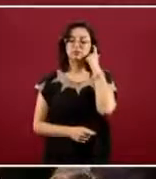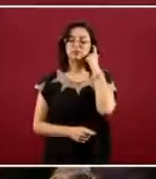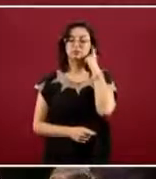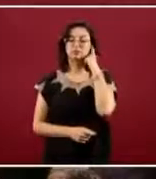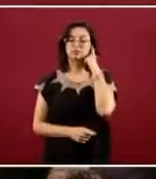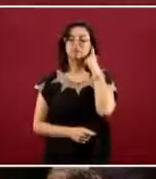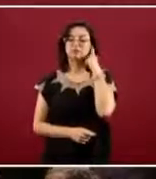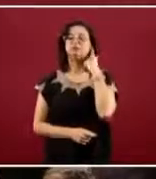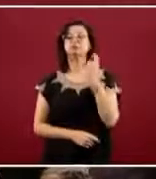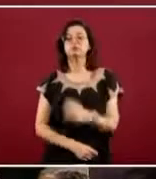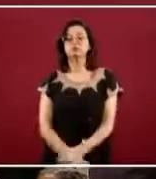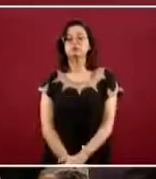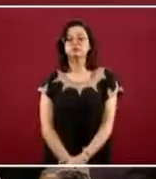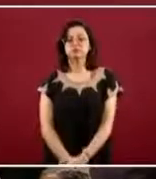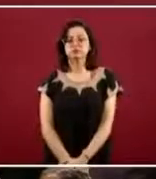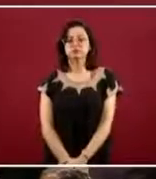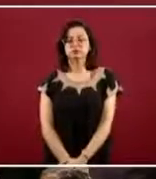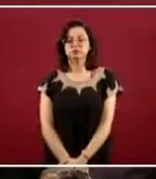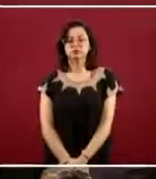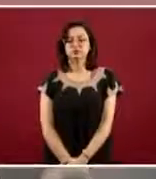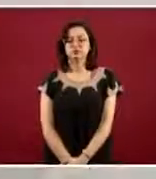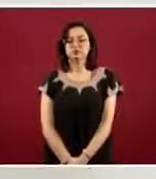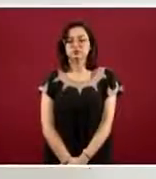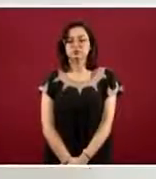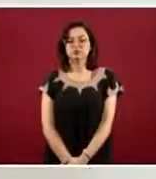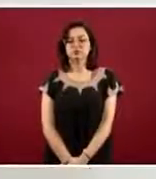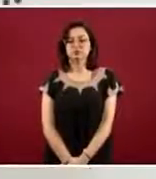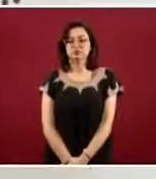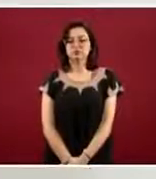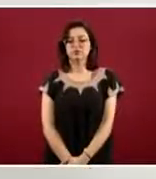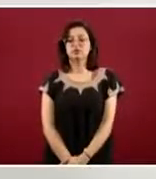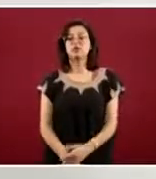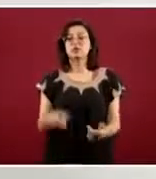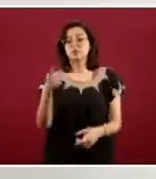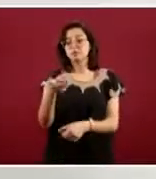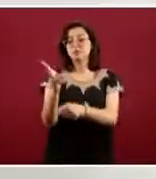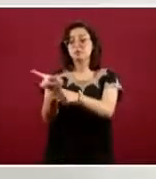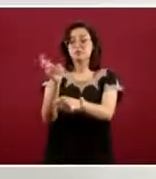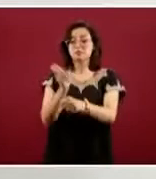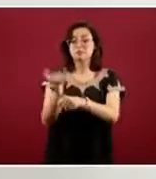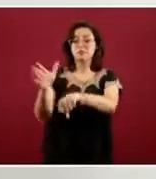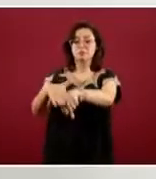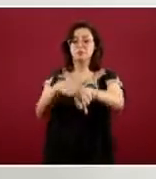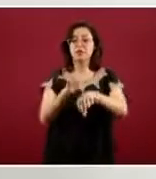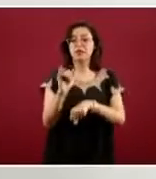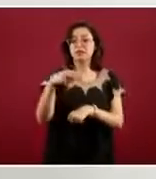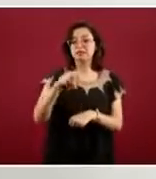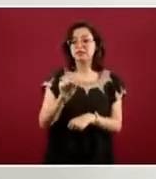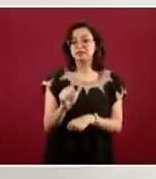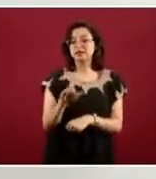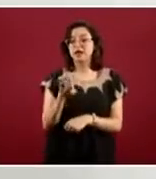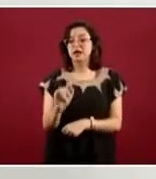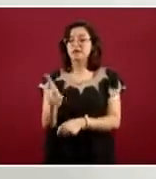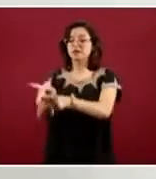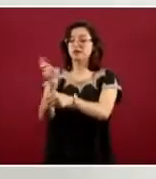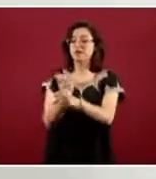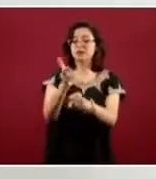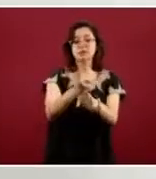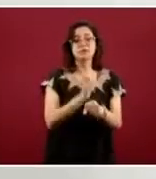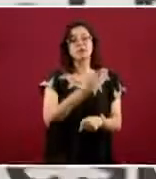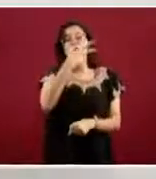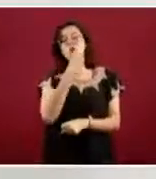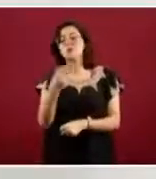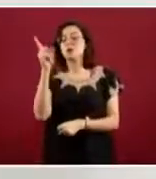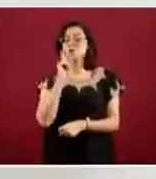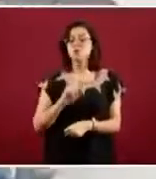Convocatoria especial. Para la atención del COVID-19, el Instituto de Salud para el Bienestar convoca a médicos o médicas